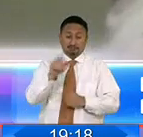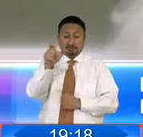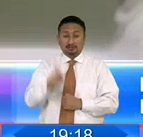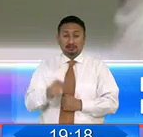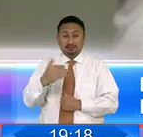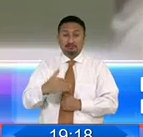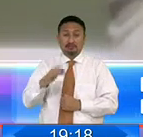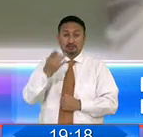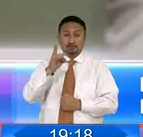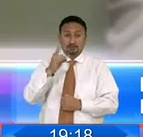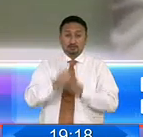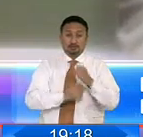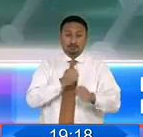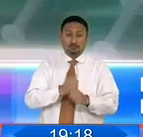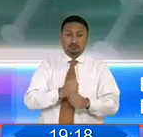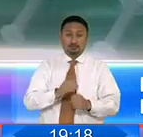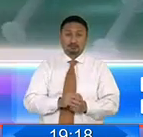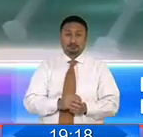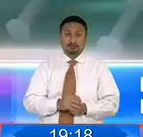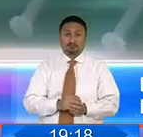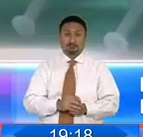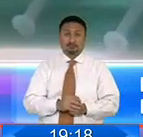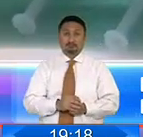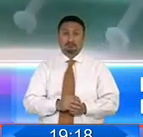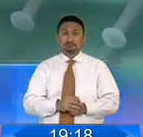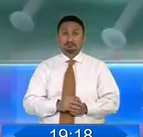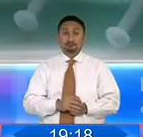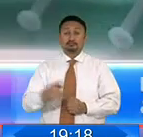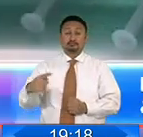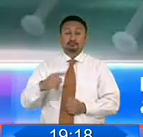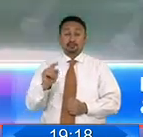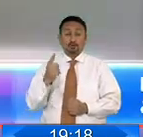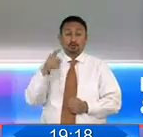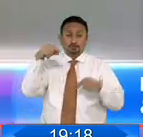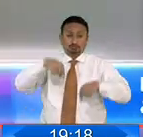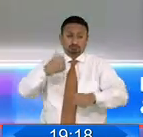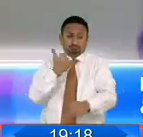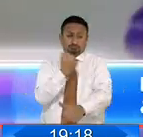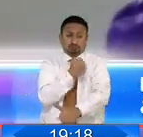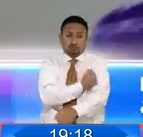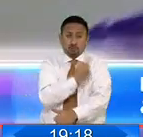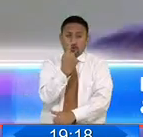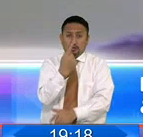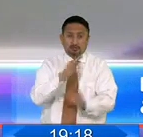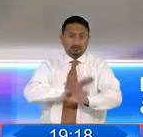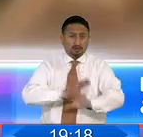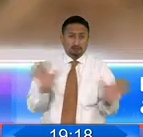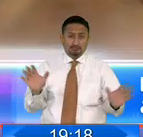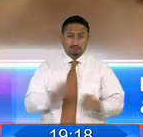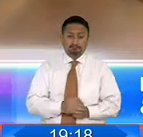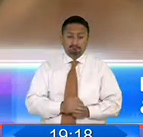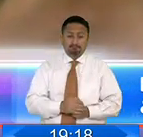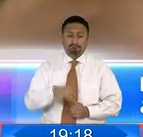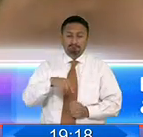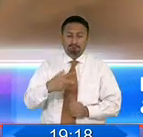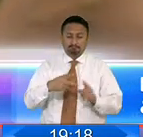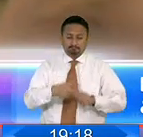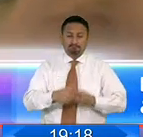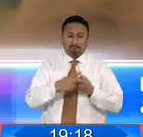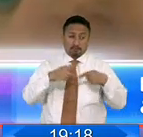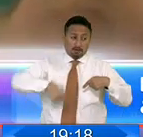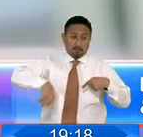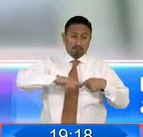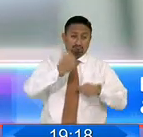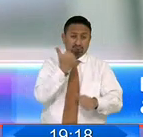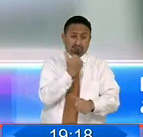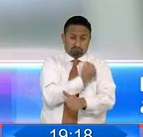de 18 años se trata de las johnson y johnson que requiere únicamente la aplicación de una sola dosis y que ya se empezó a aplicar en el país